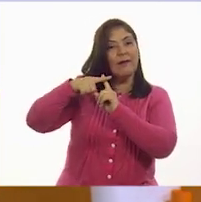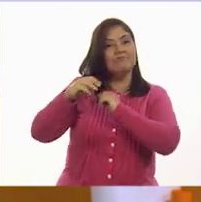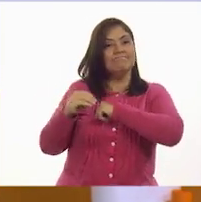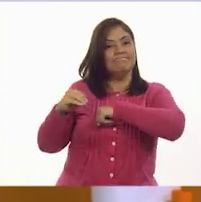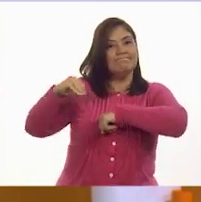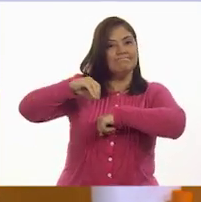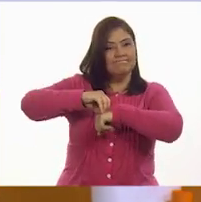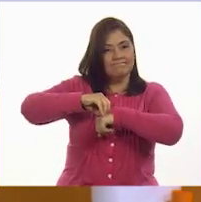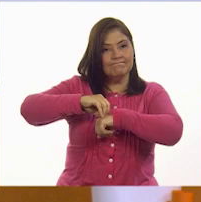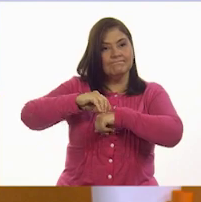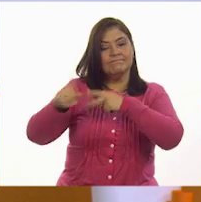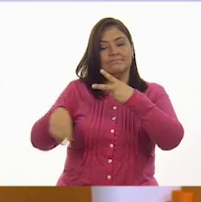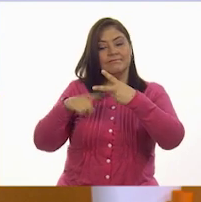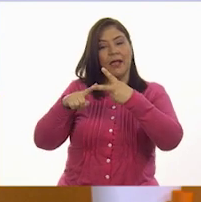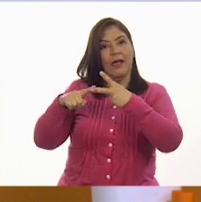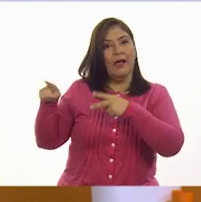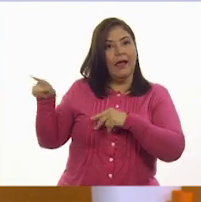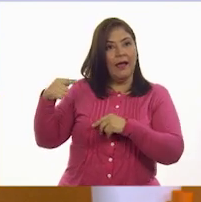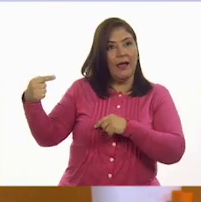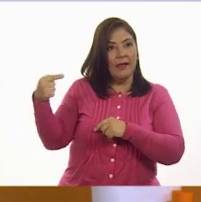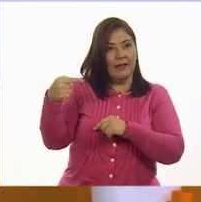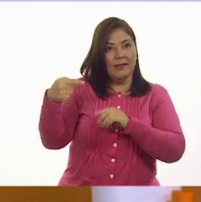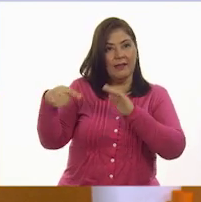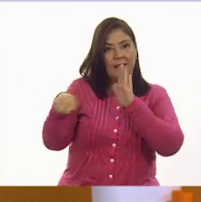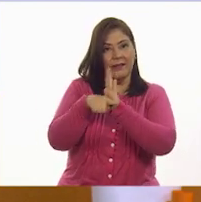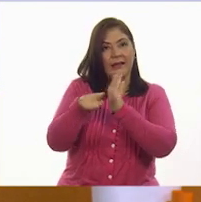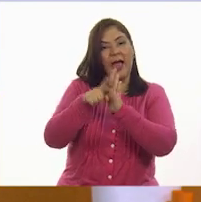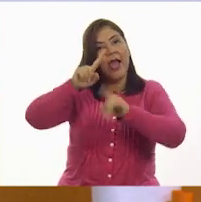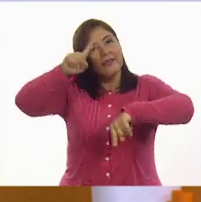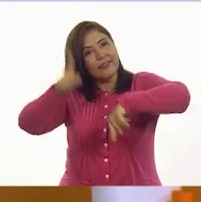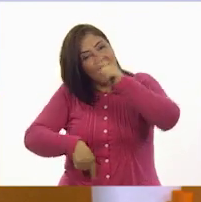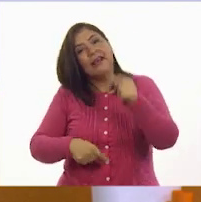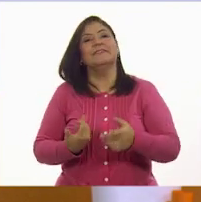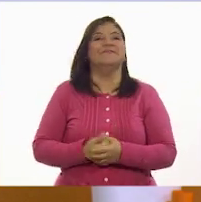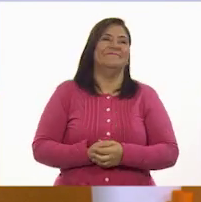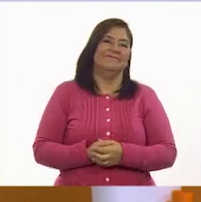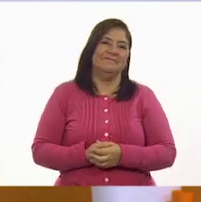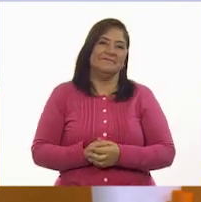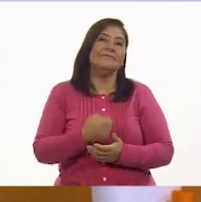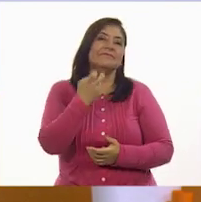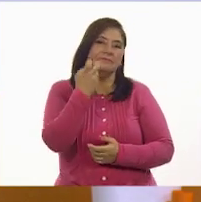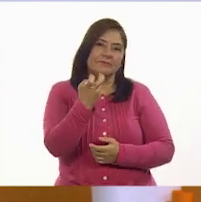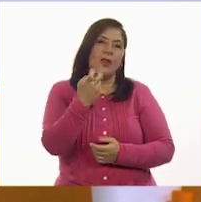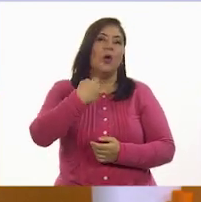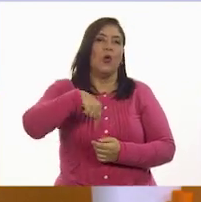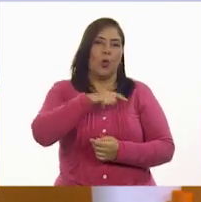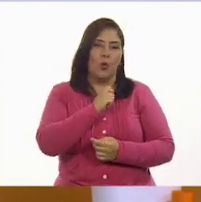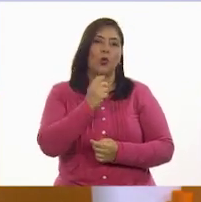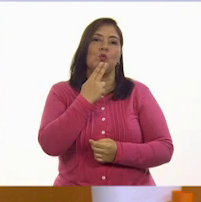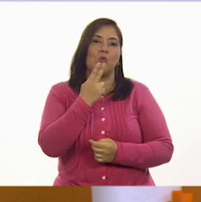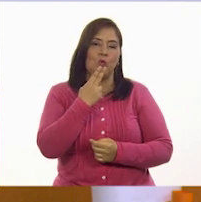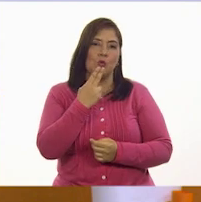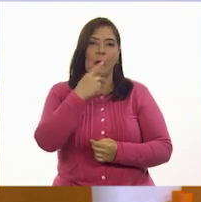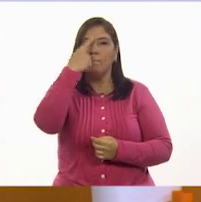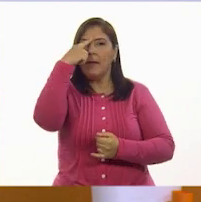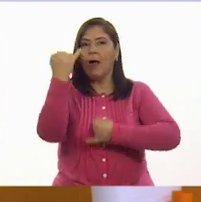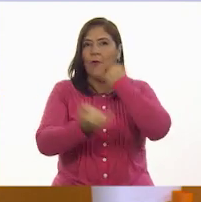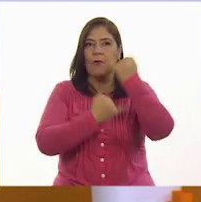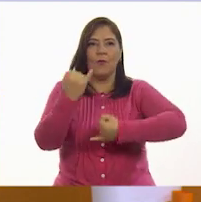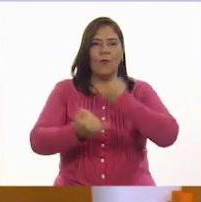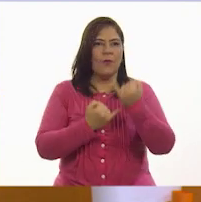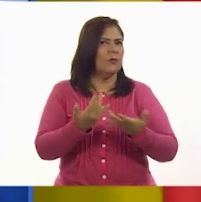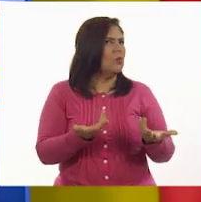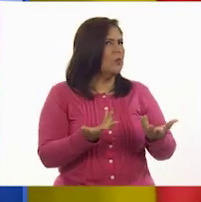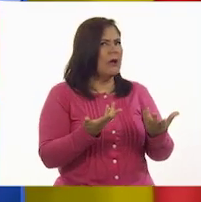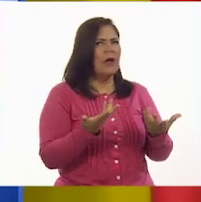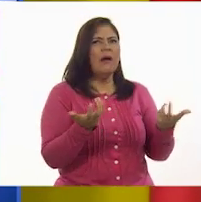agregar y el de restar, restar o quitar. Y justamente esto es lo que vamos nosotros a utilizar para nuestro juego. ¿Y cómo